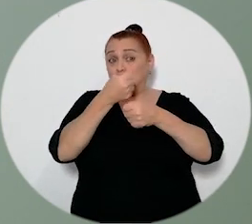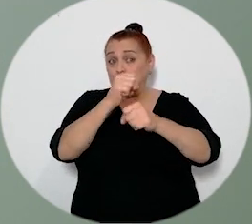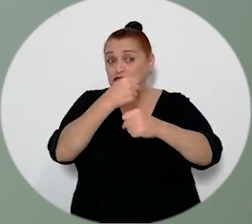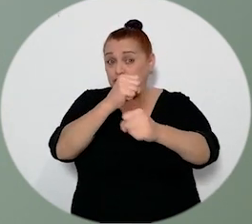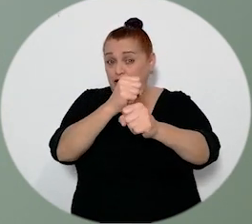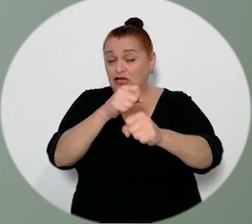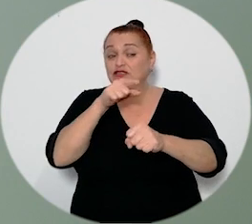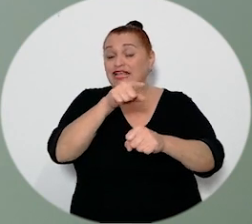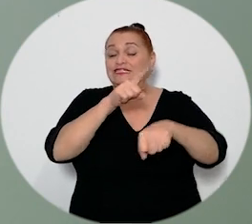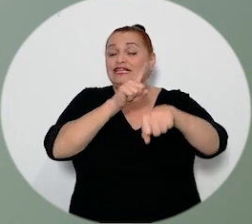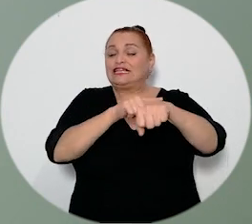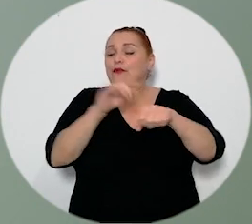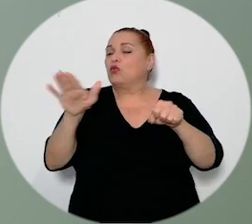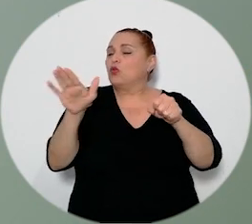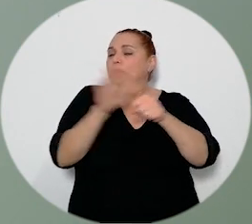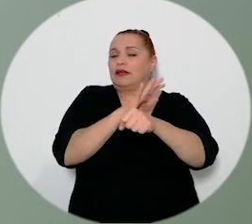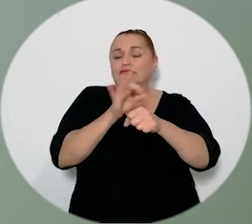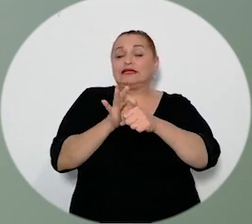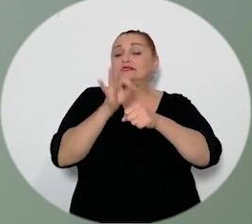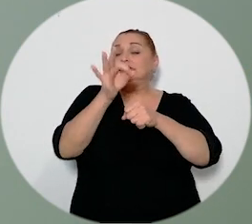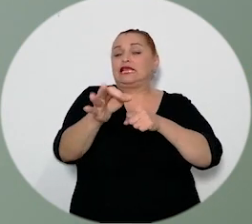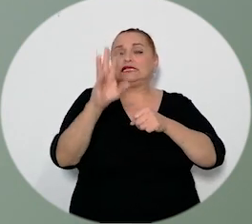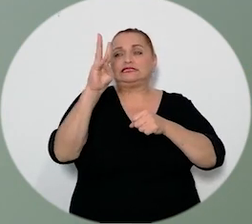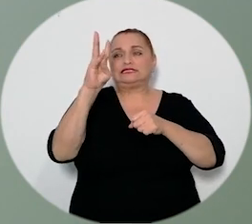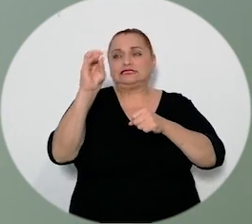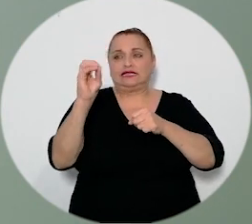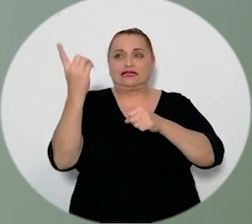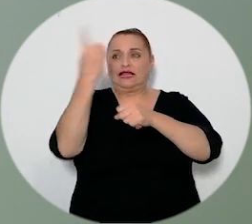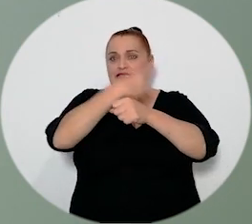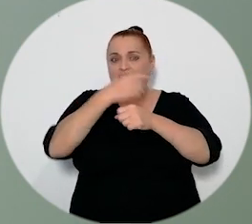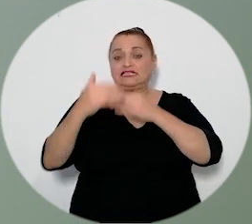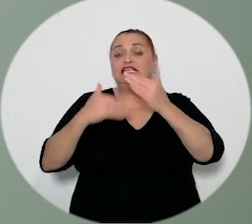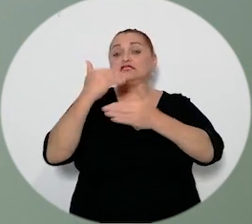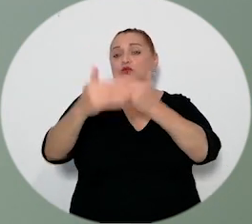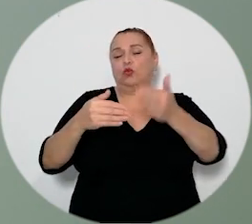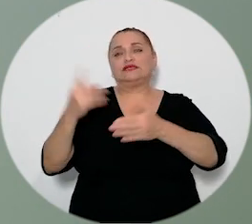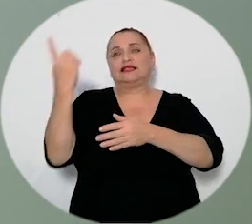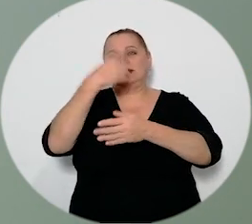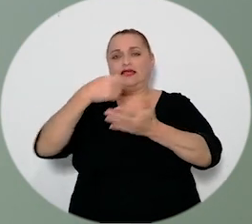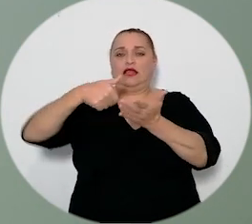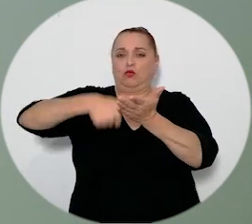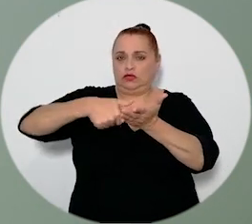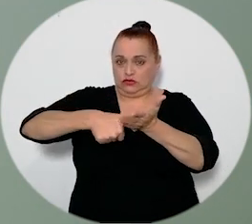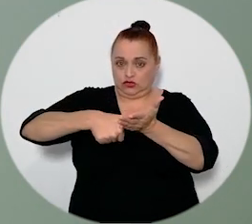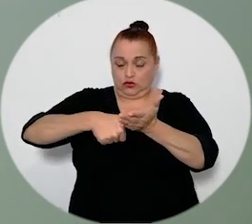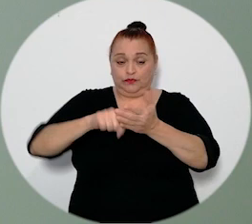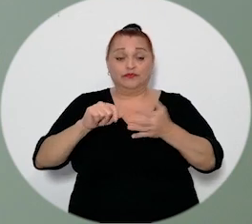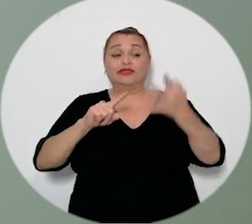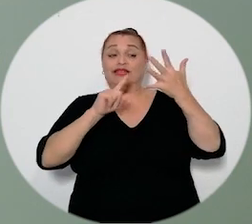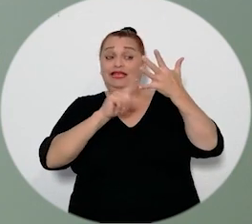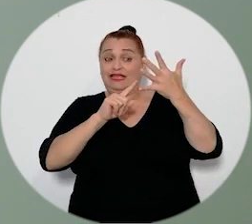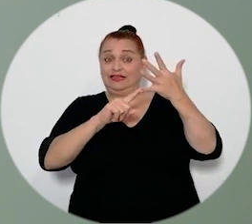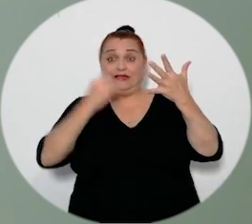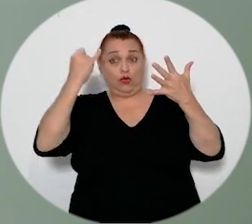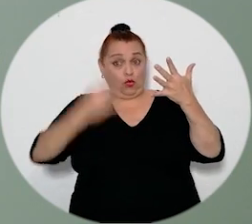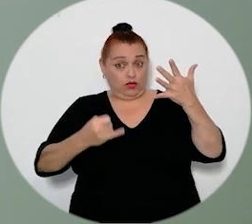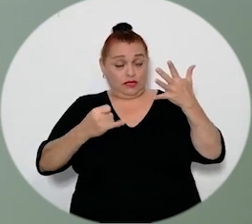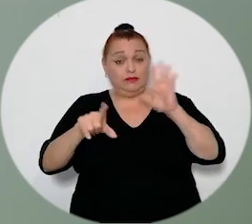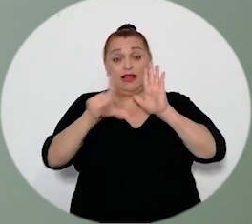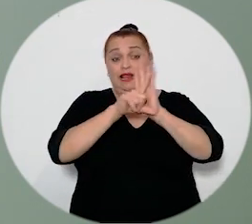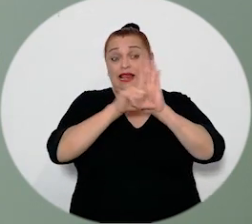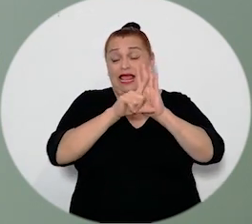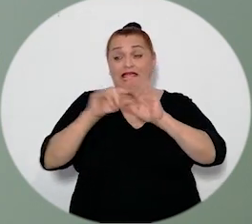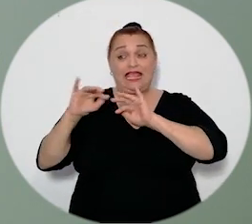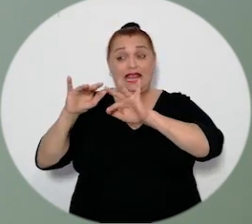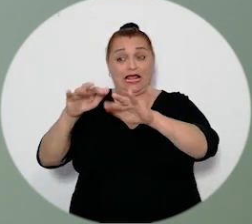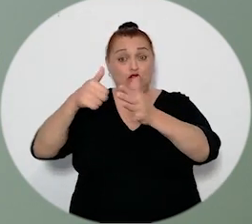municipales, esta fase habrá de completarse en los siguientes 60 días posteriores a la jornada de votación. La quinta y última es que la ley